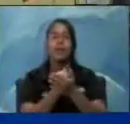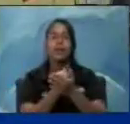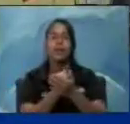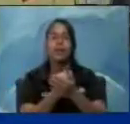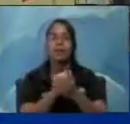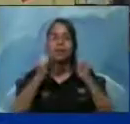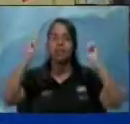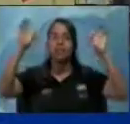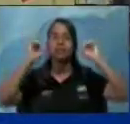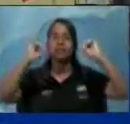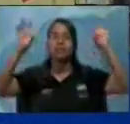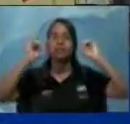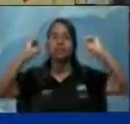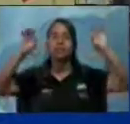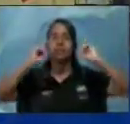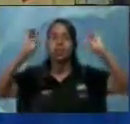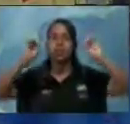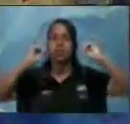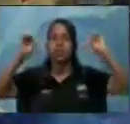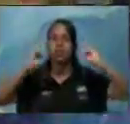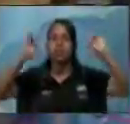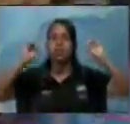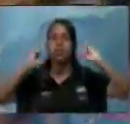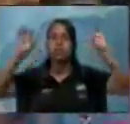bendiga Gloria a